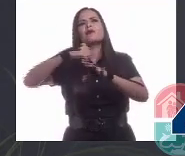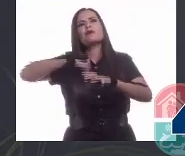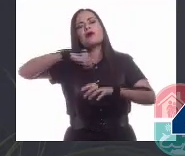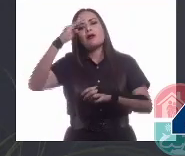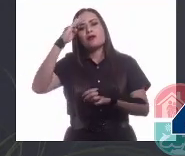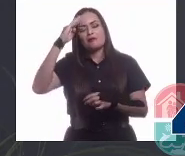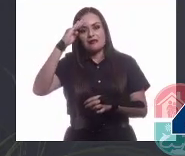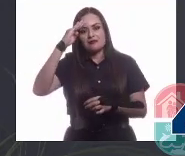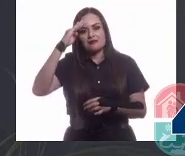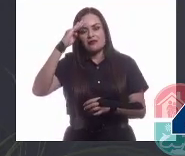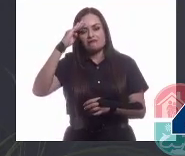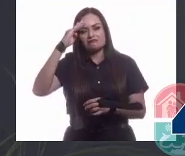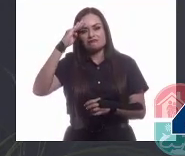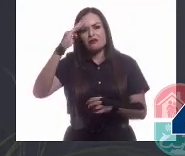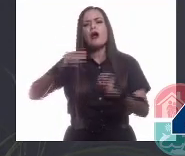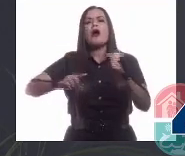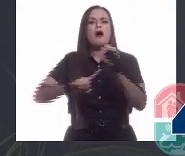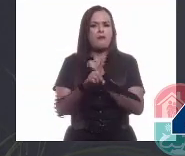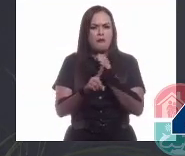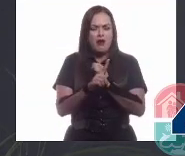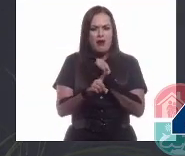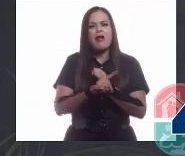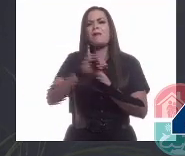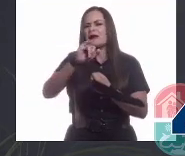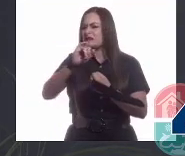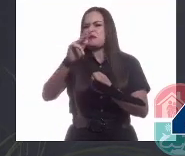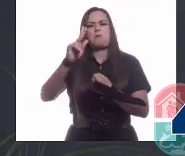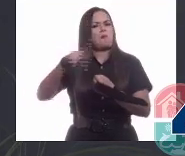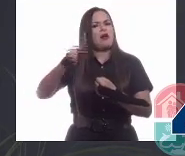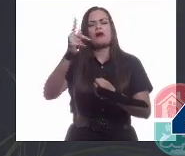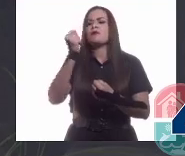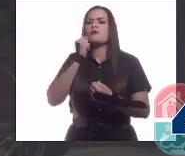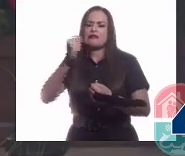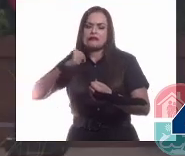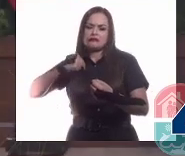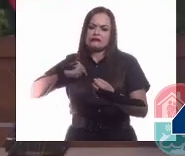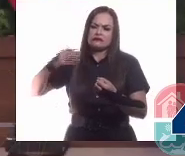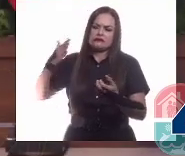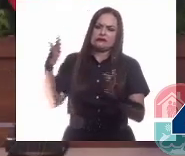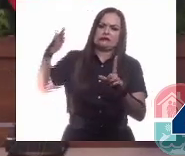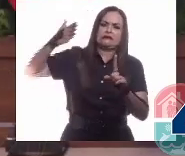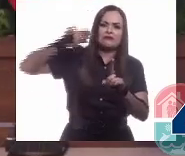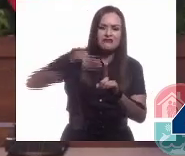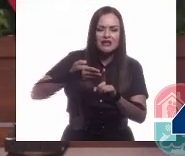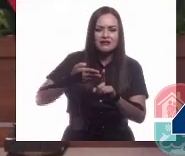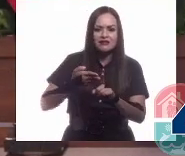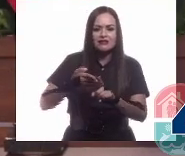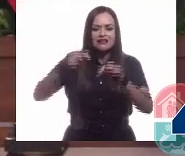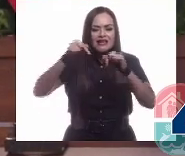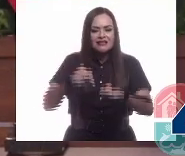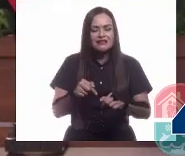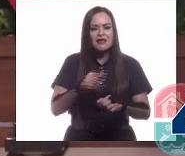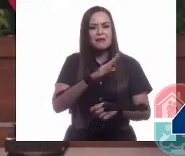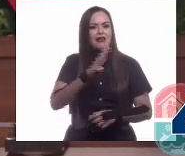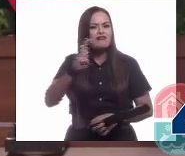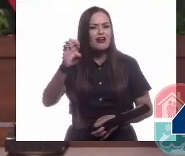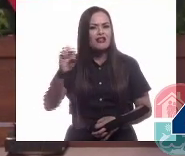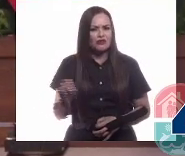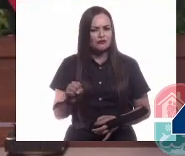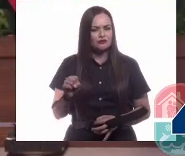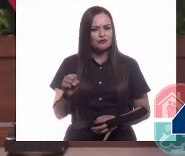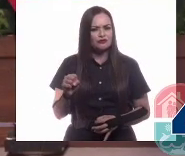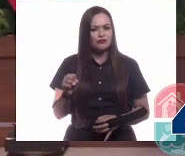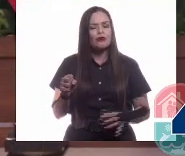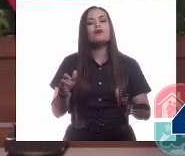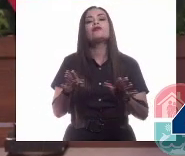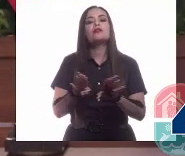de cara a los desafíos y, por supuesto, superarlos. Desatar la energía de esta tierra, aprovechar al máximo